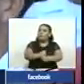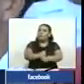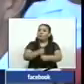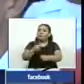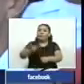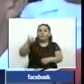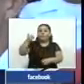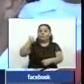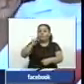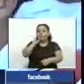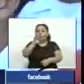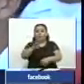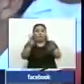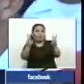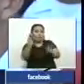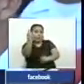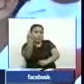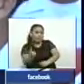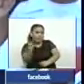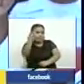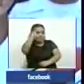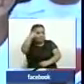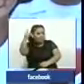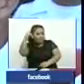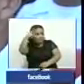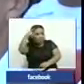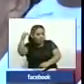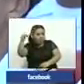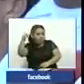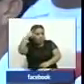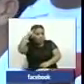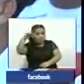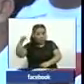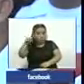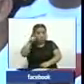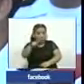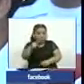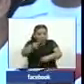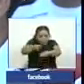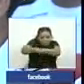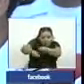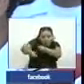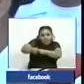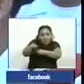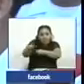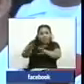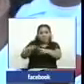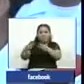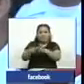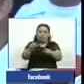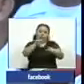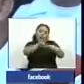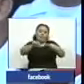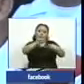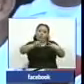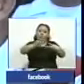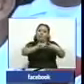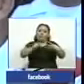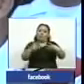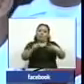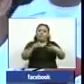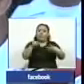los casos donde políticos se vieron involucrados en negociaciones con pandillas que dan nombres, pues eso sería